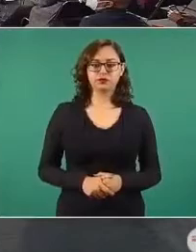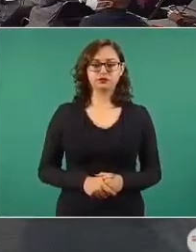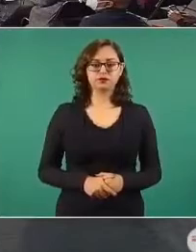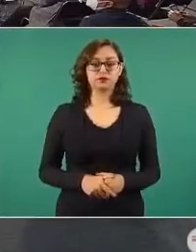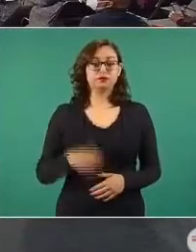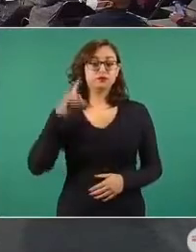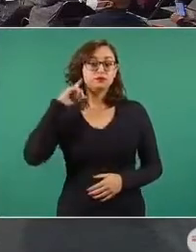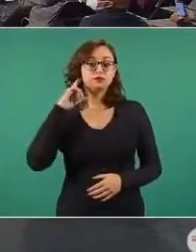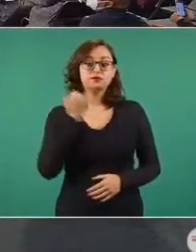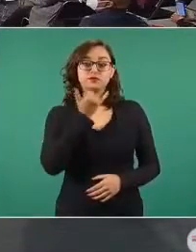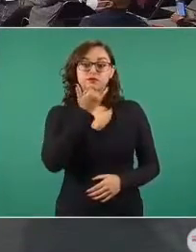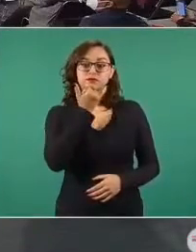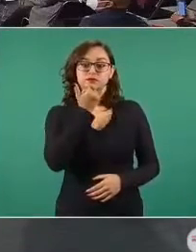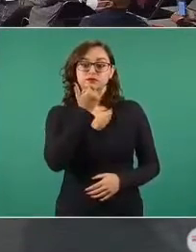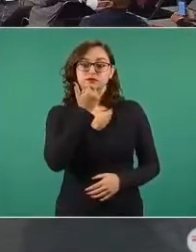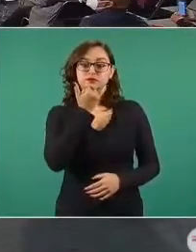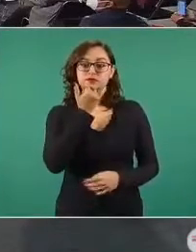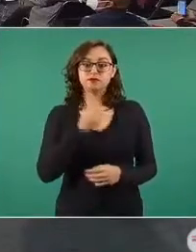¿No lo escucho bien?